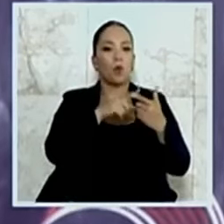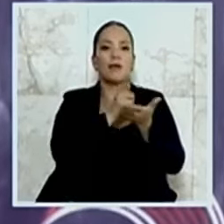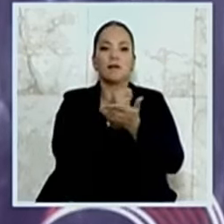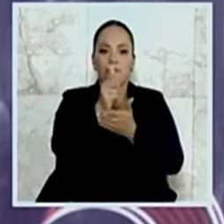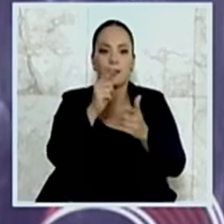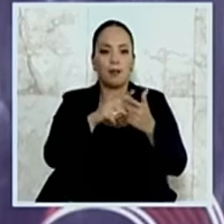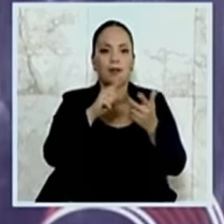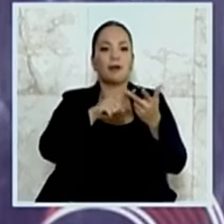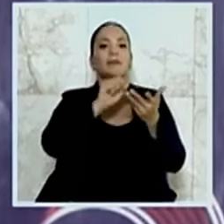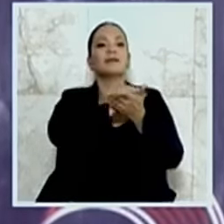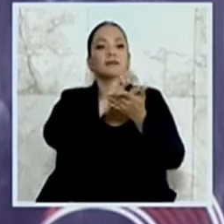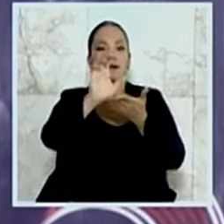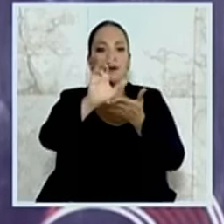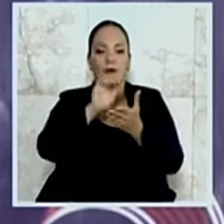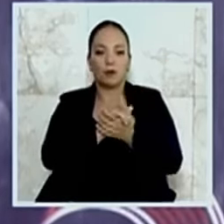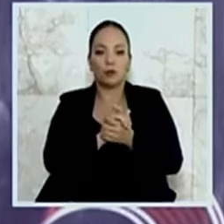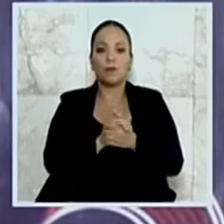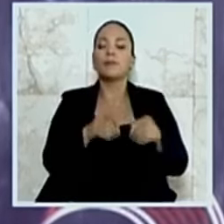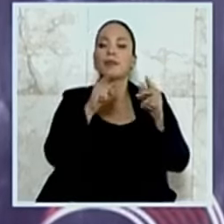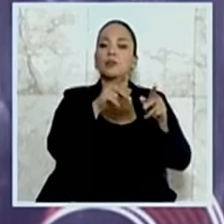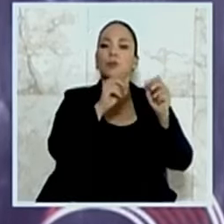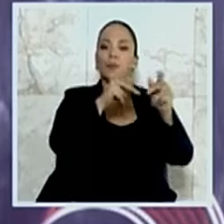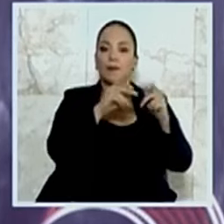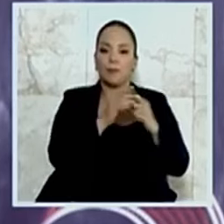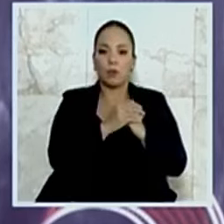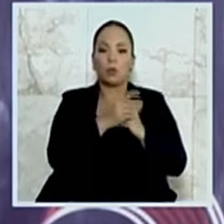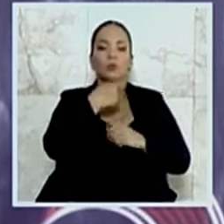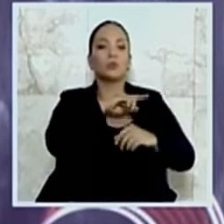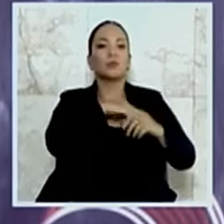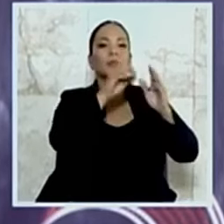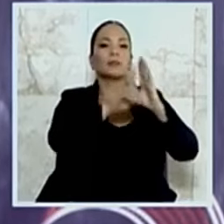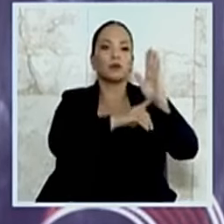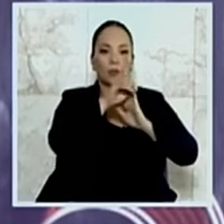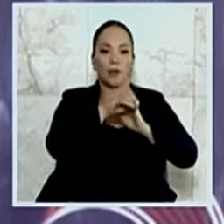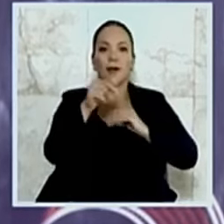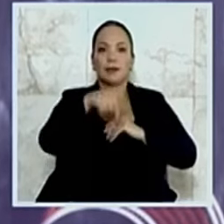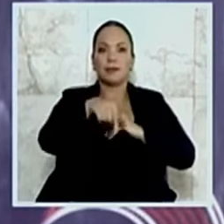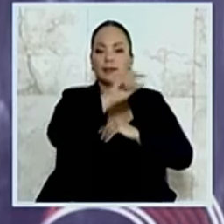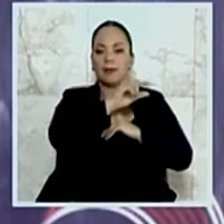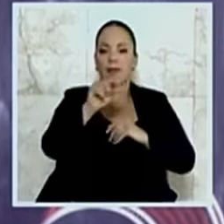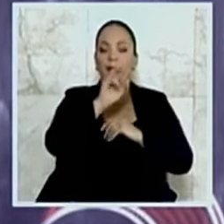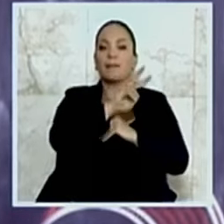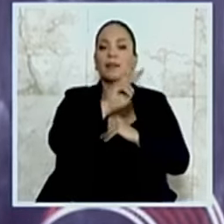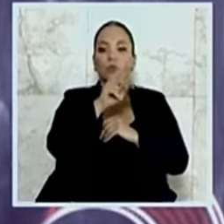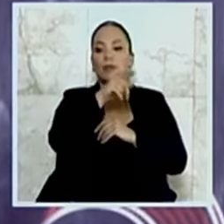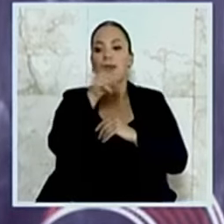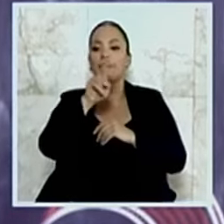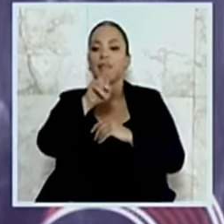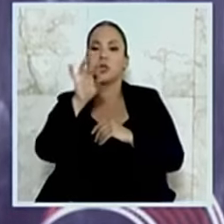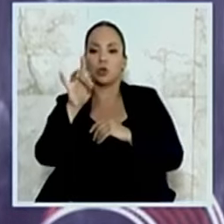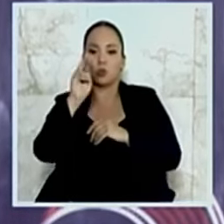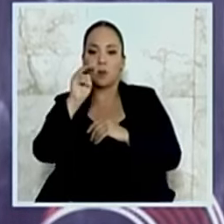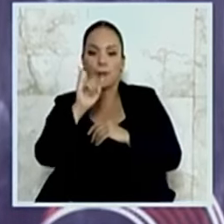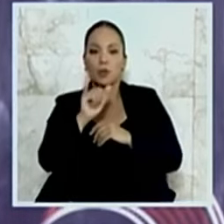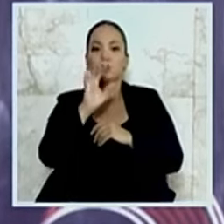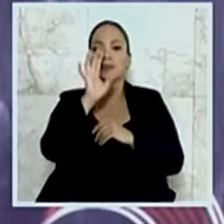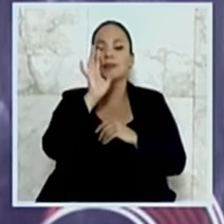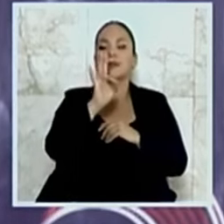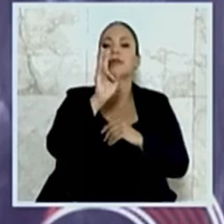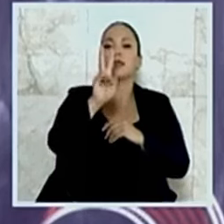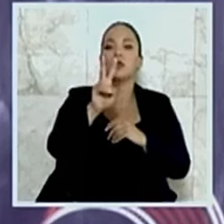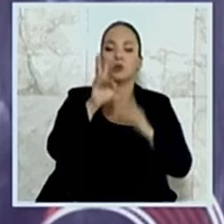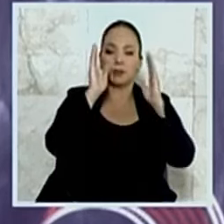de privados de libertad de alto perfil criminal a centros penales como Limón, Liberia y San